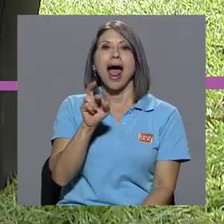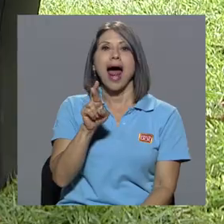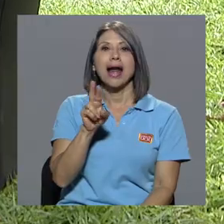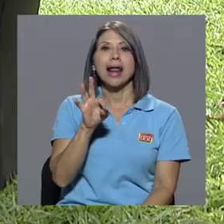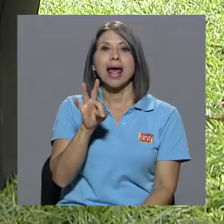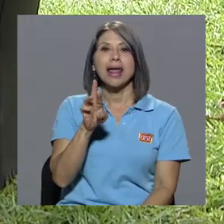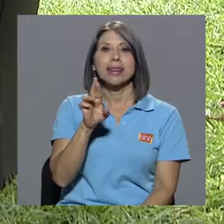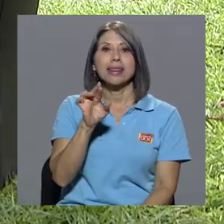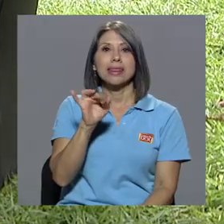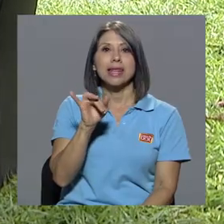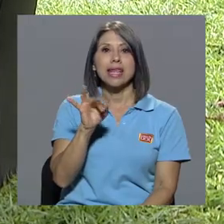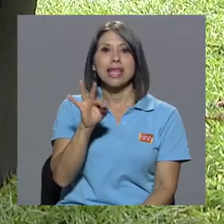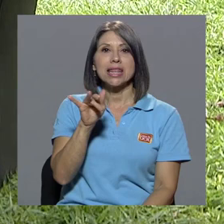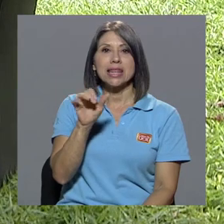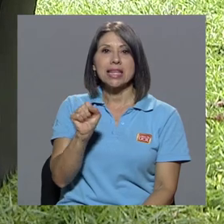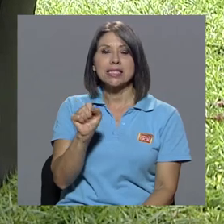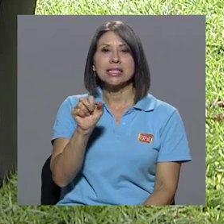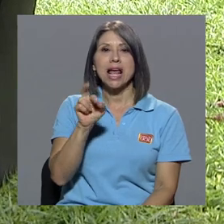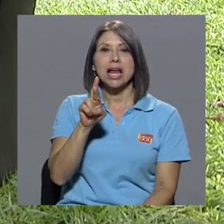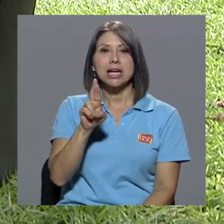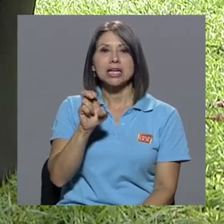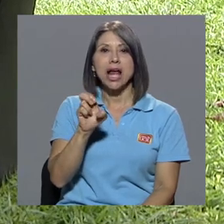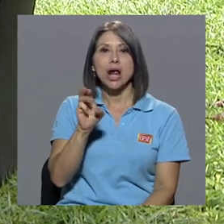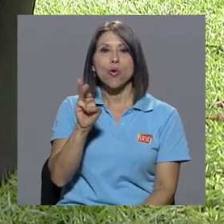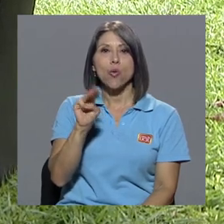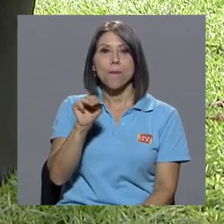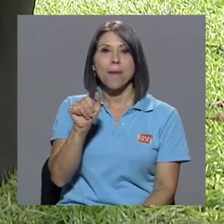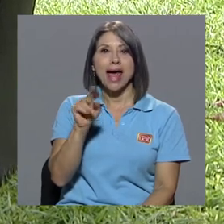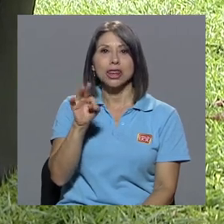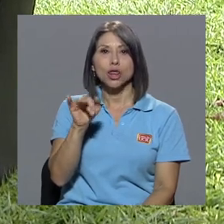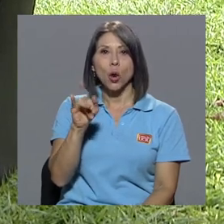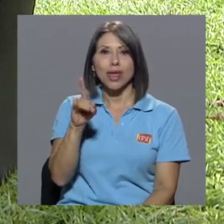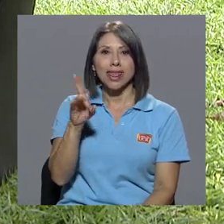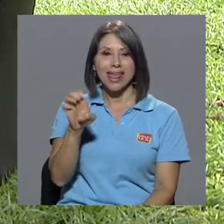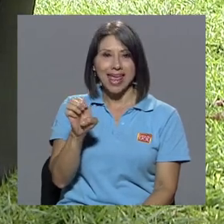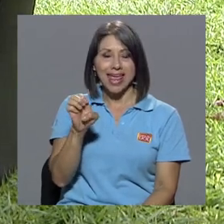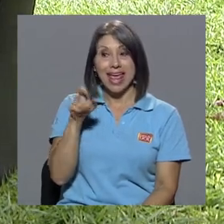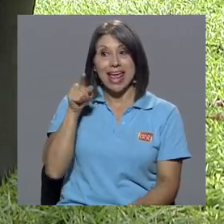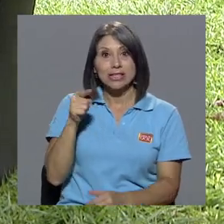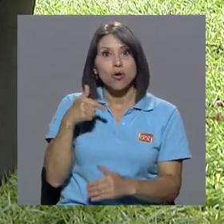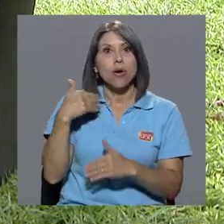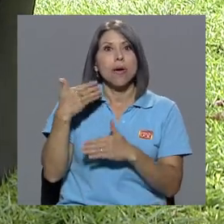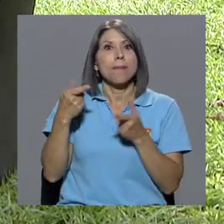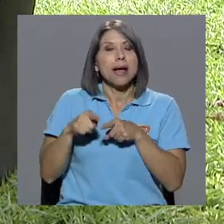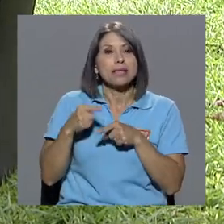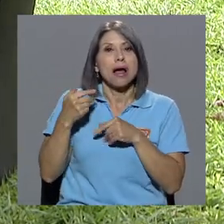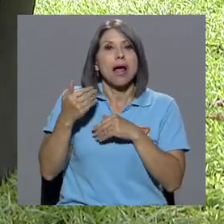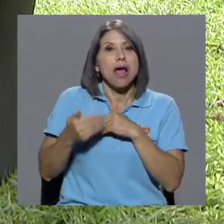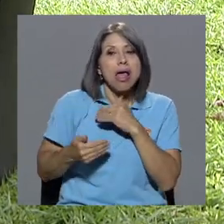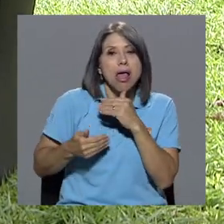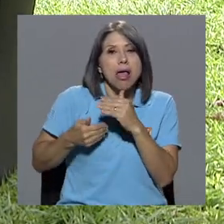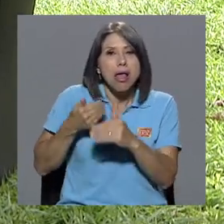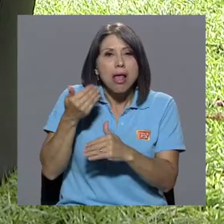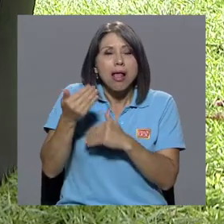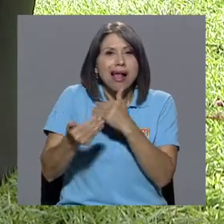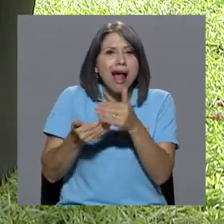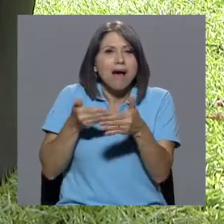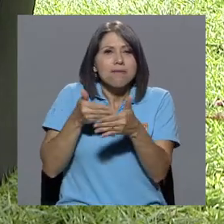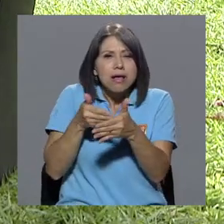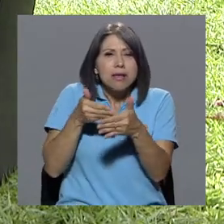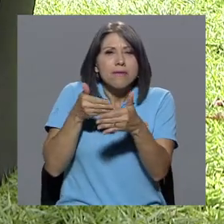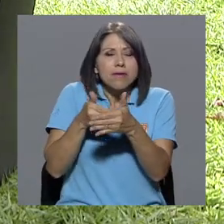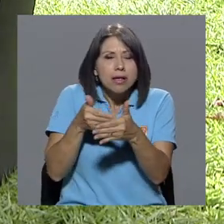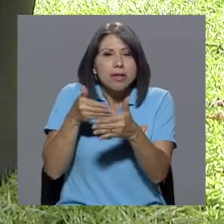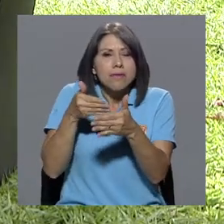inflamatorio sistémico que afecta la membrana sinovial, en la cual ella empieza a proliferar y producir un fenómeno meramente